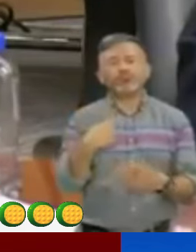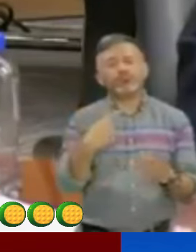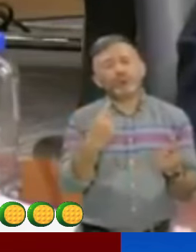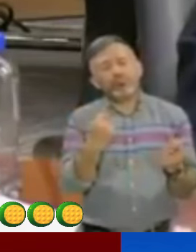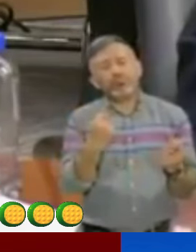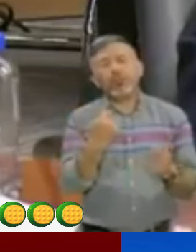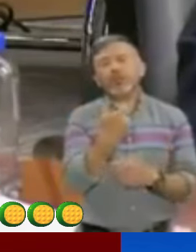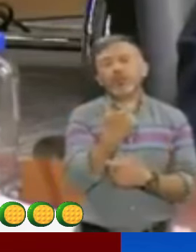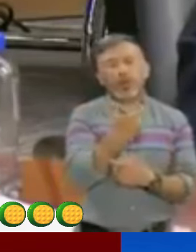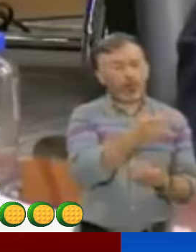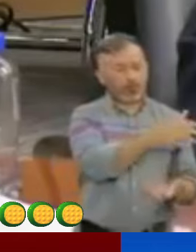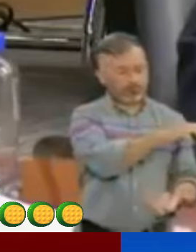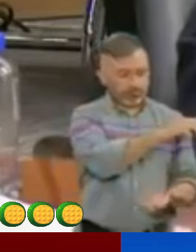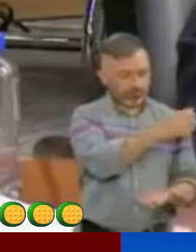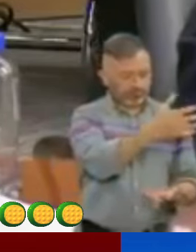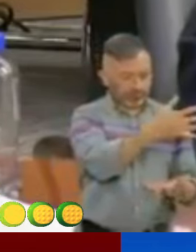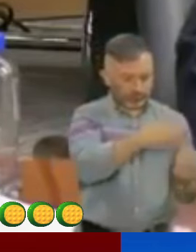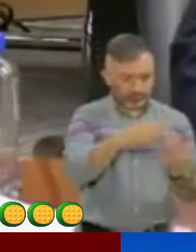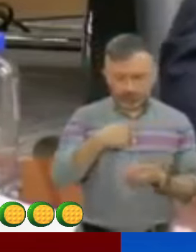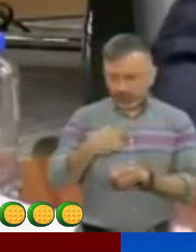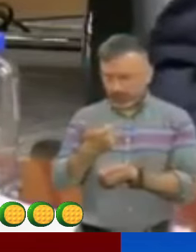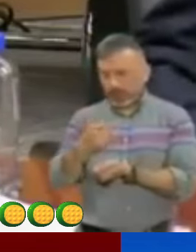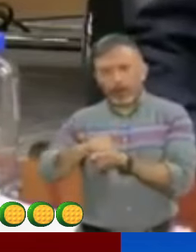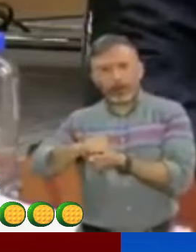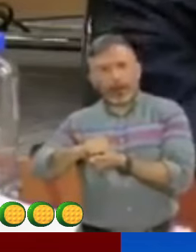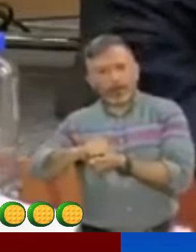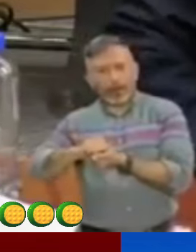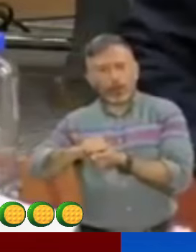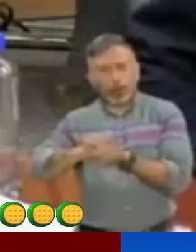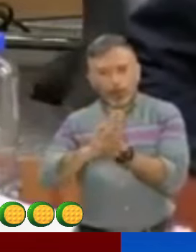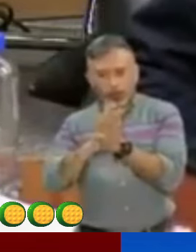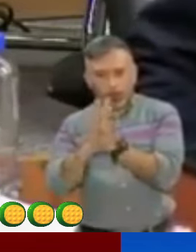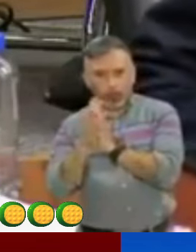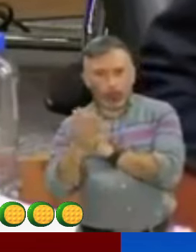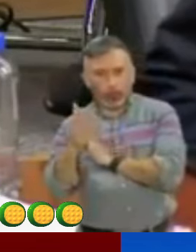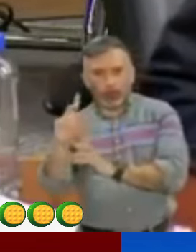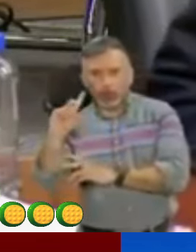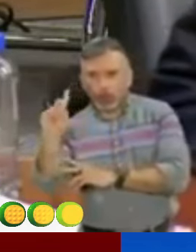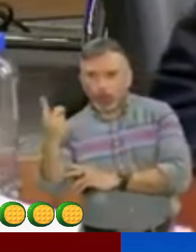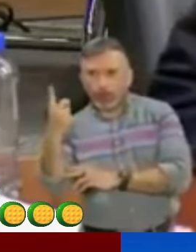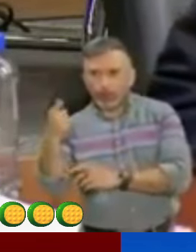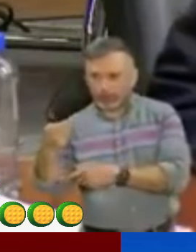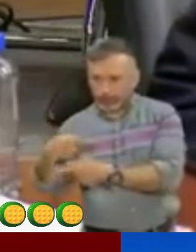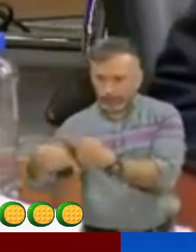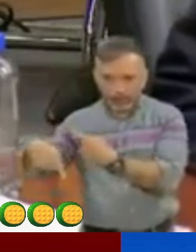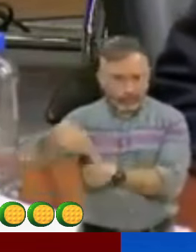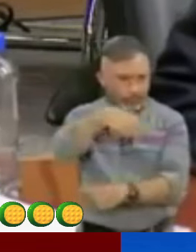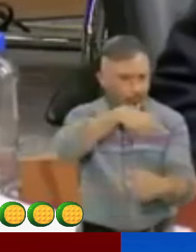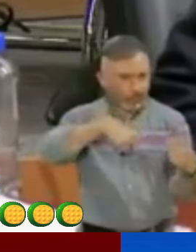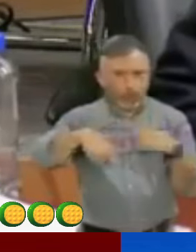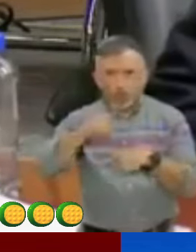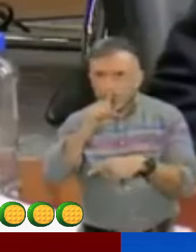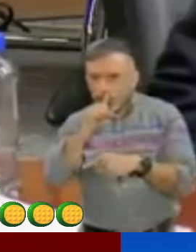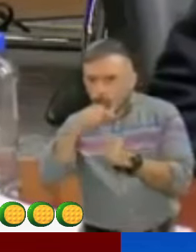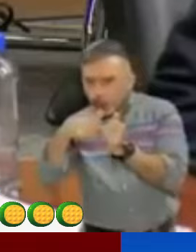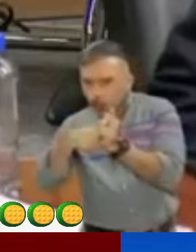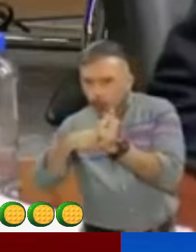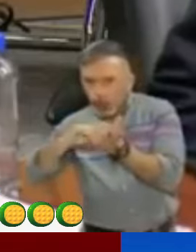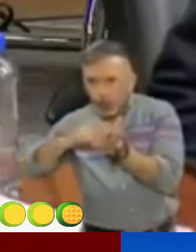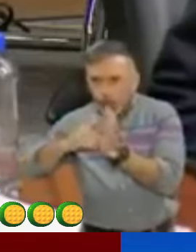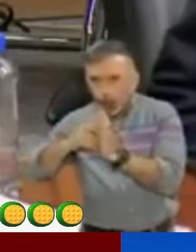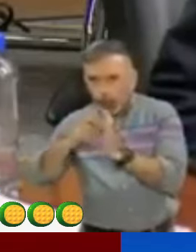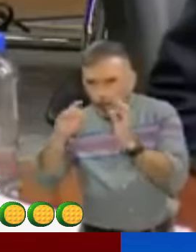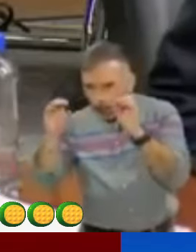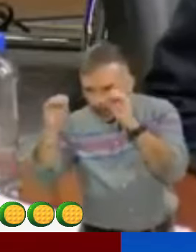cómo se triangulan recursos en dólares y cómo se opera desde la oscuridad. No es un invento, ahí está la